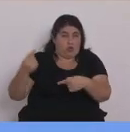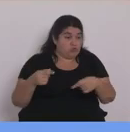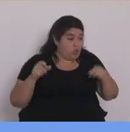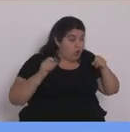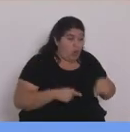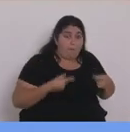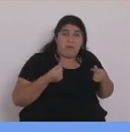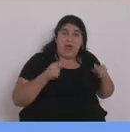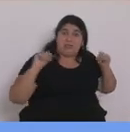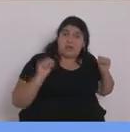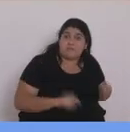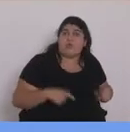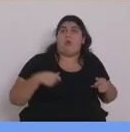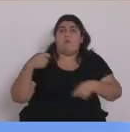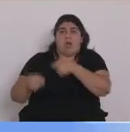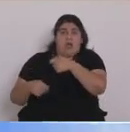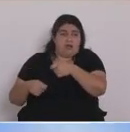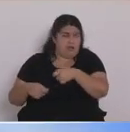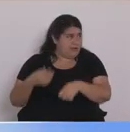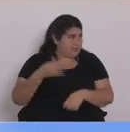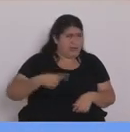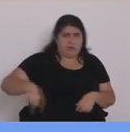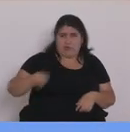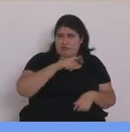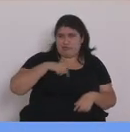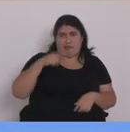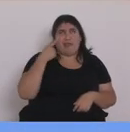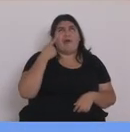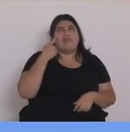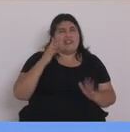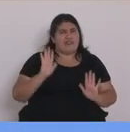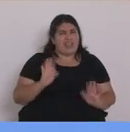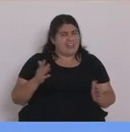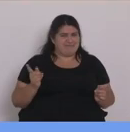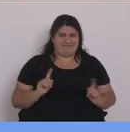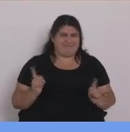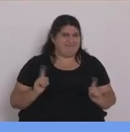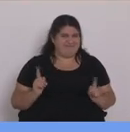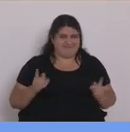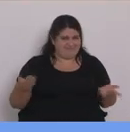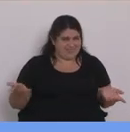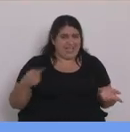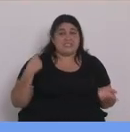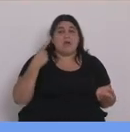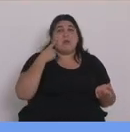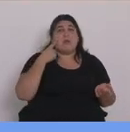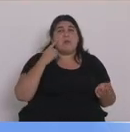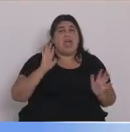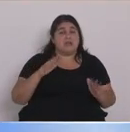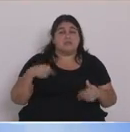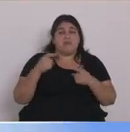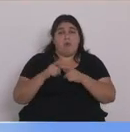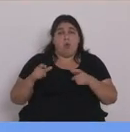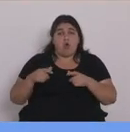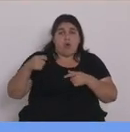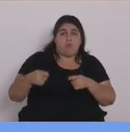creo que ninguno de los que está acá ni los que está afuera va a vivir en ese tiempo. Porque siempre que pagamos algo, lo pagamos con un bono o con otro bono o con una deuda